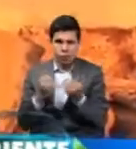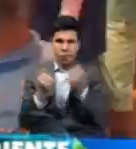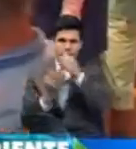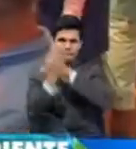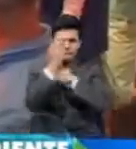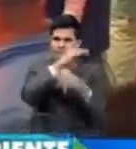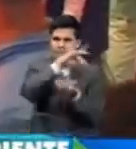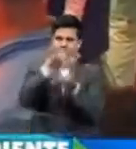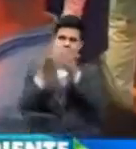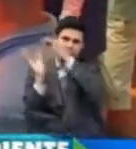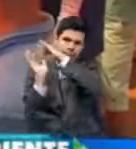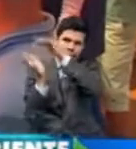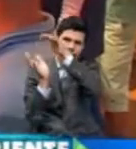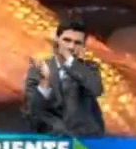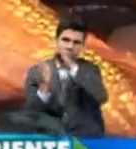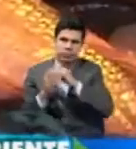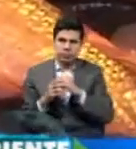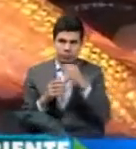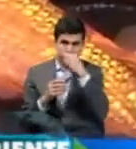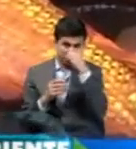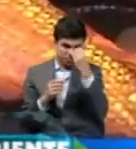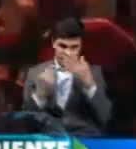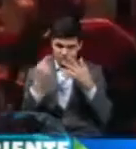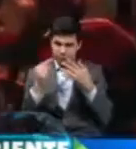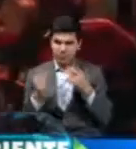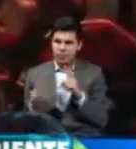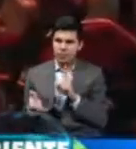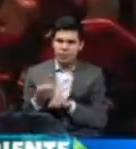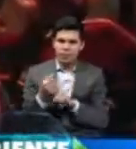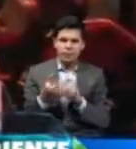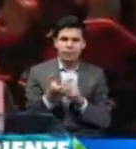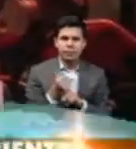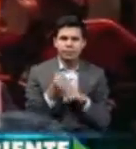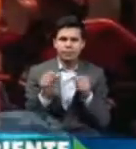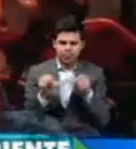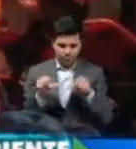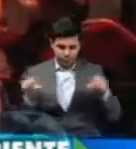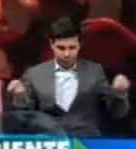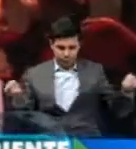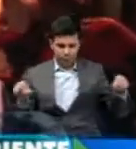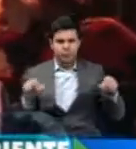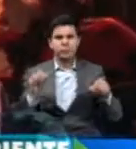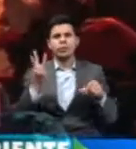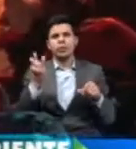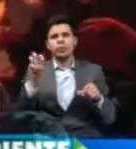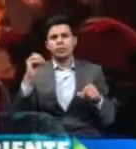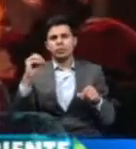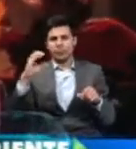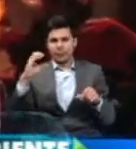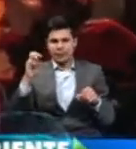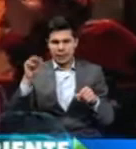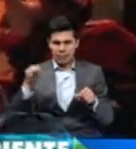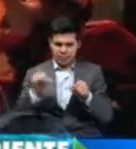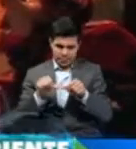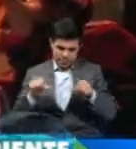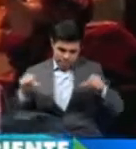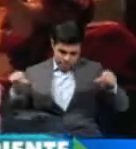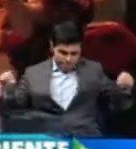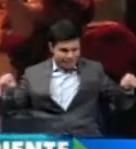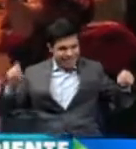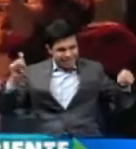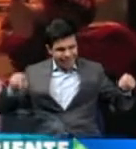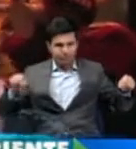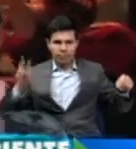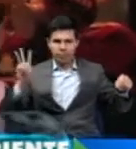en Centro Abastos. El decomiso fue de bagre por talla mínima, el cual estaba por inferior a los 80 centímetros, requisito para ser